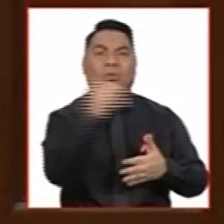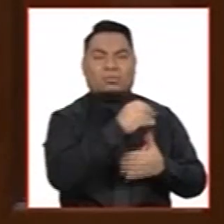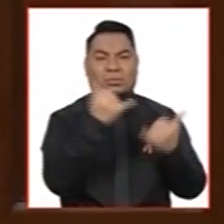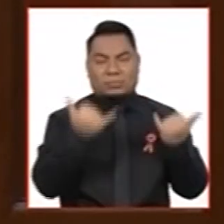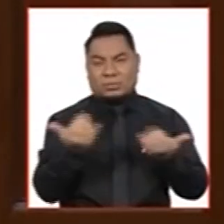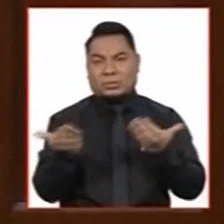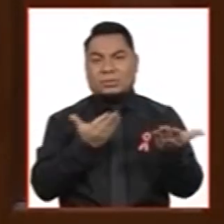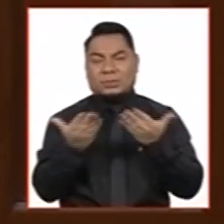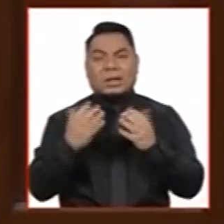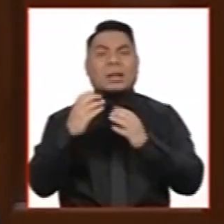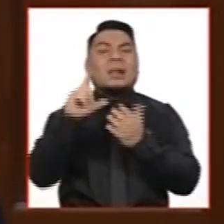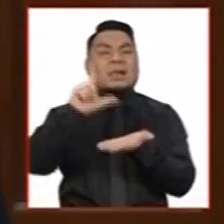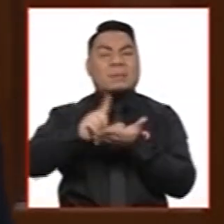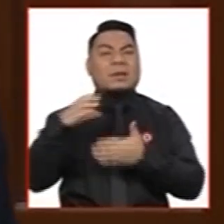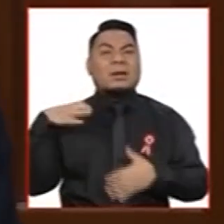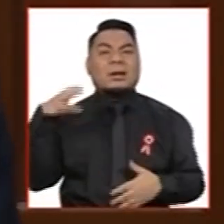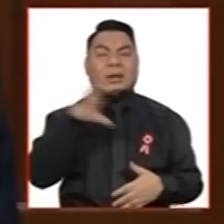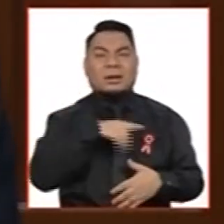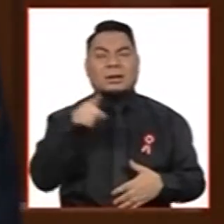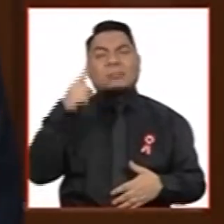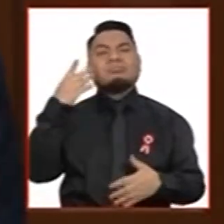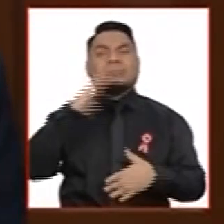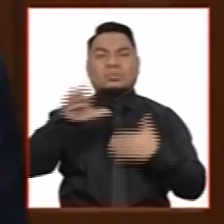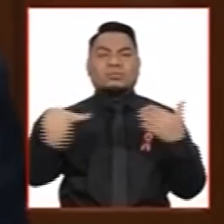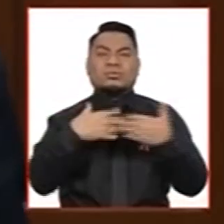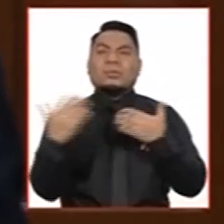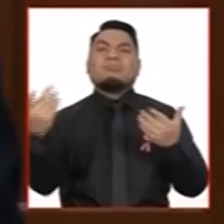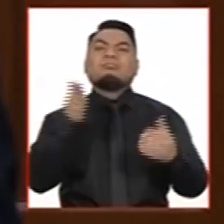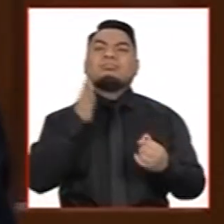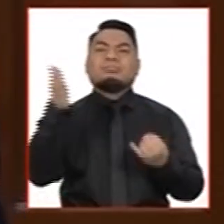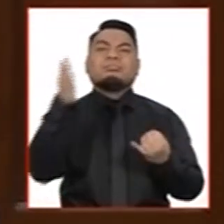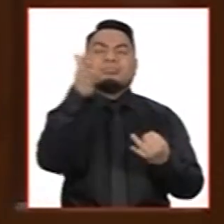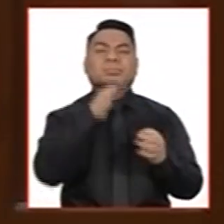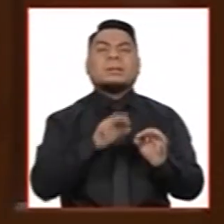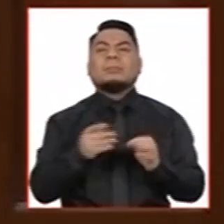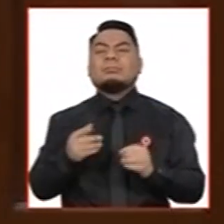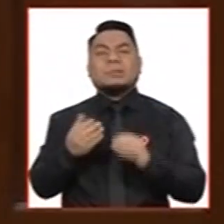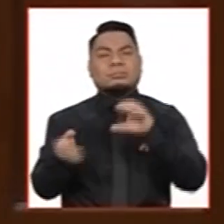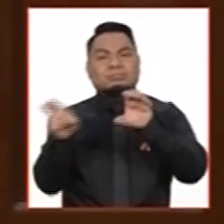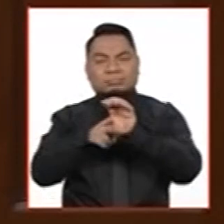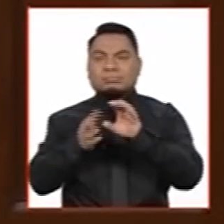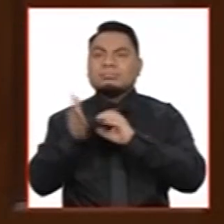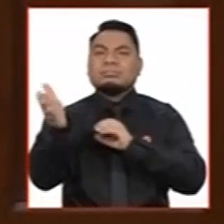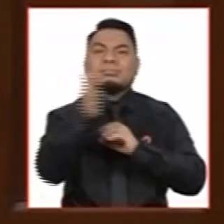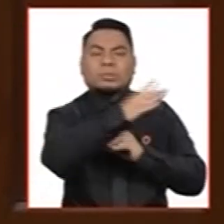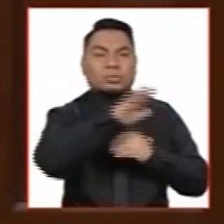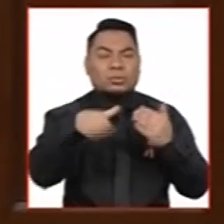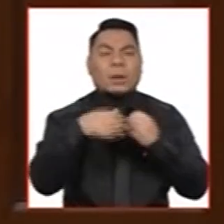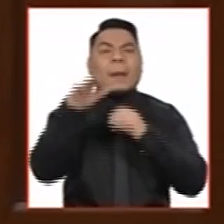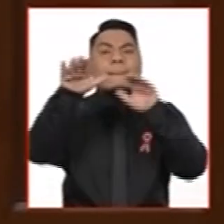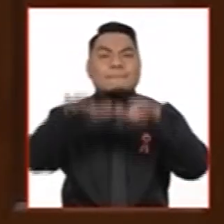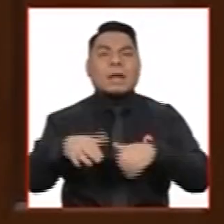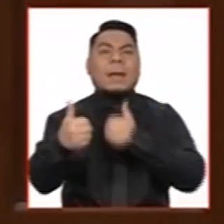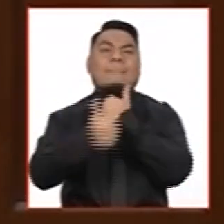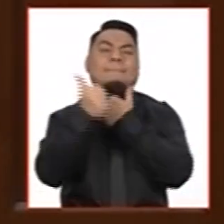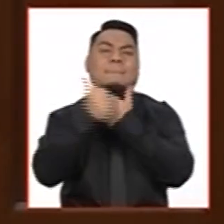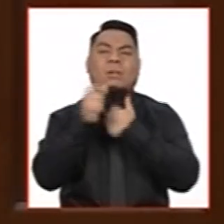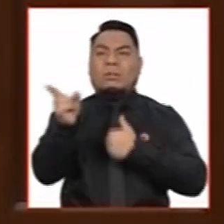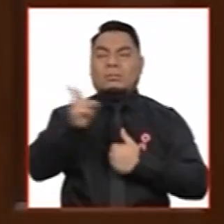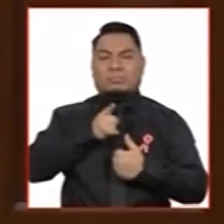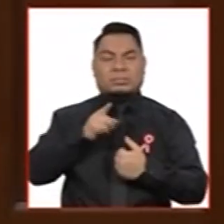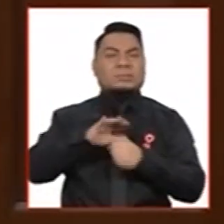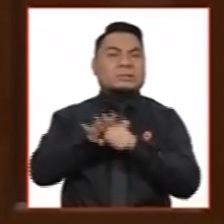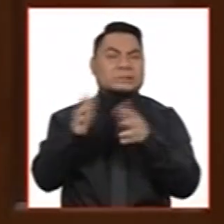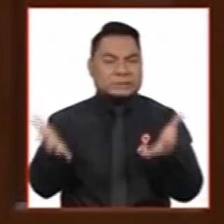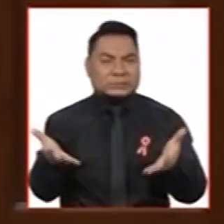actuales de transporte nim y callao optimizando los desplazamientos intermodales y mitigando los riesgos del contagio